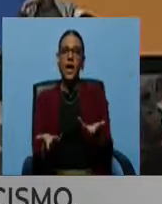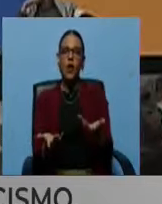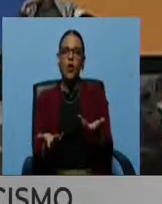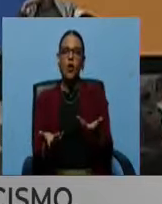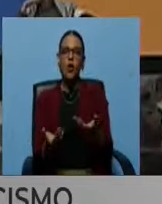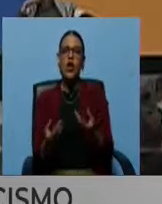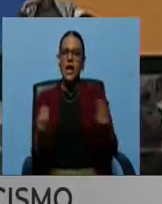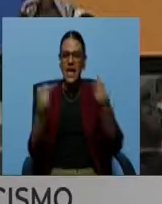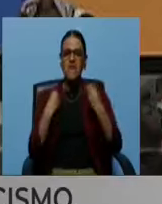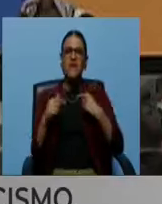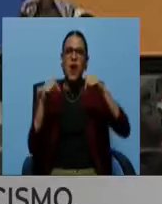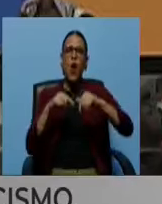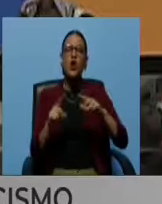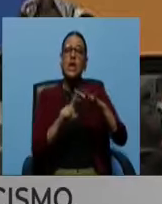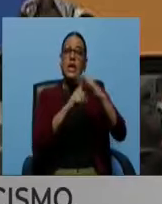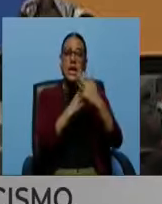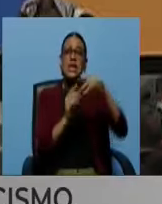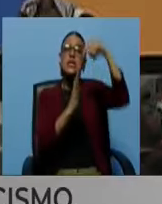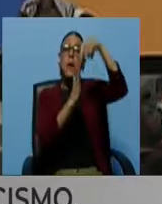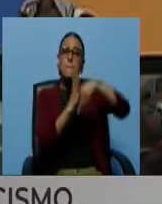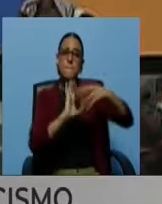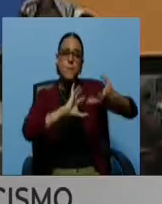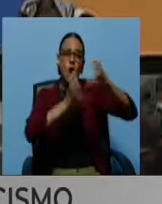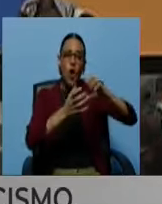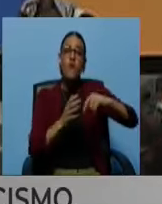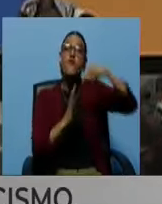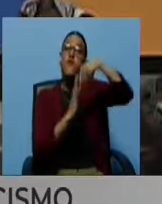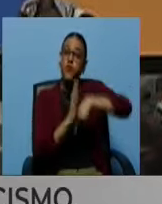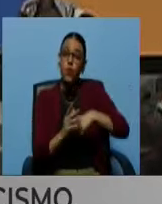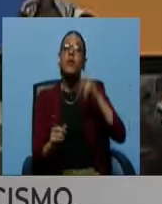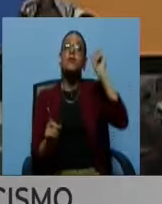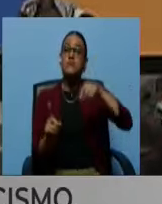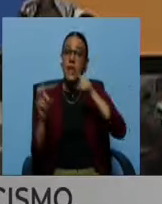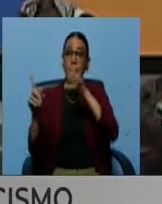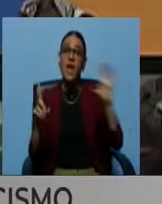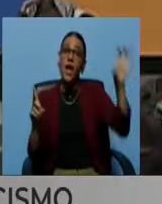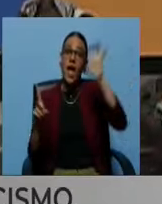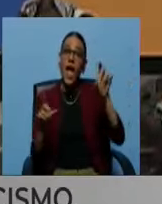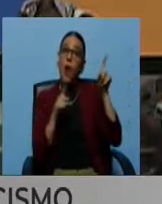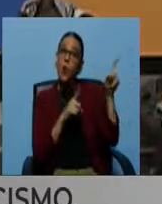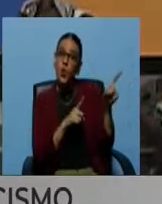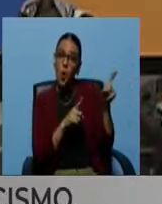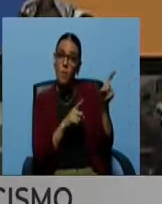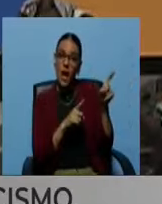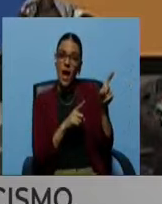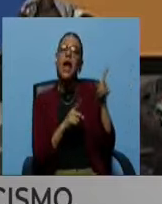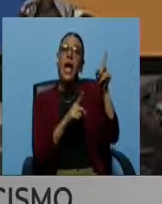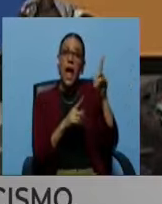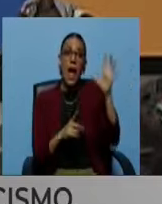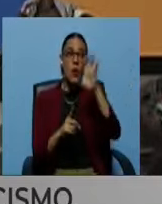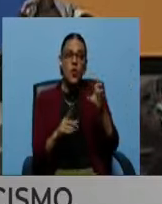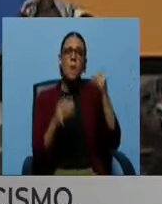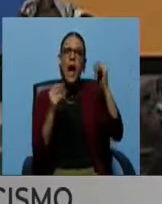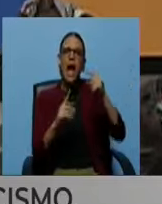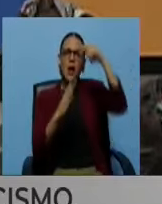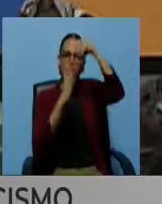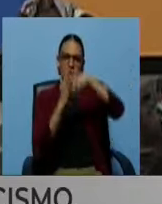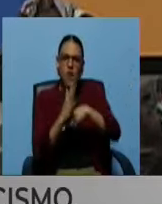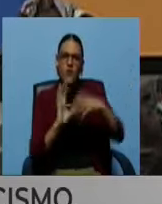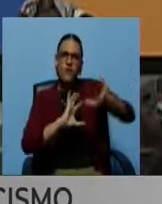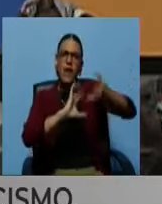vive hoy una profunda crisis también. Europa se sumerge en una